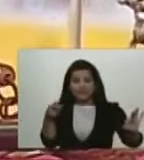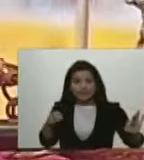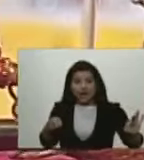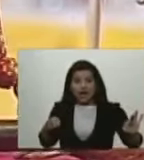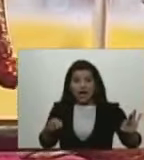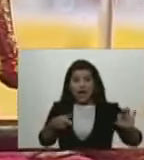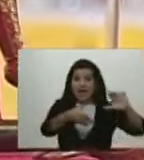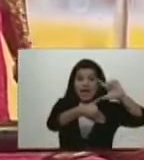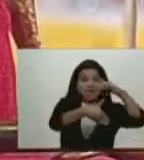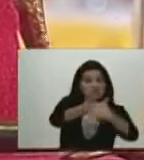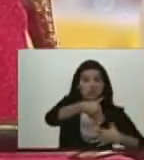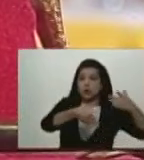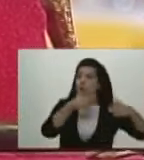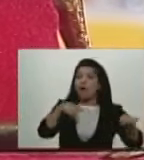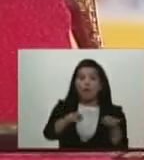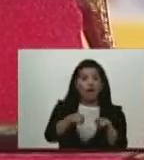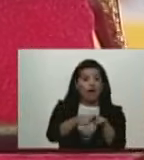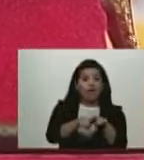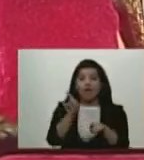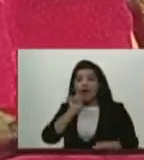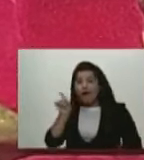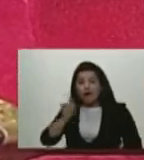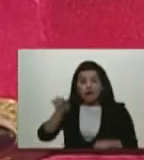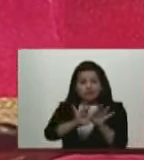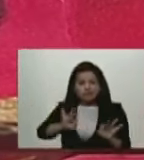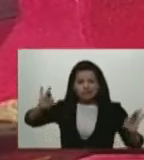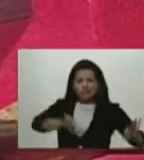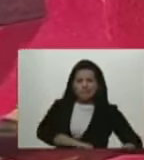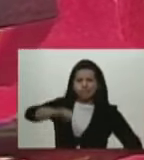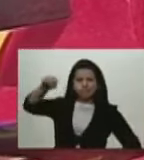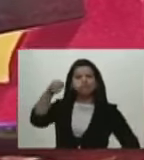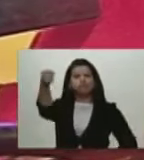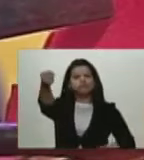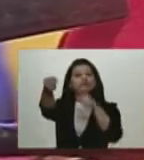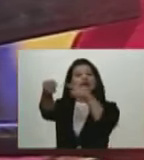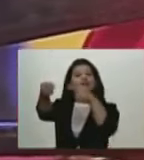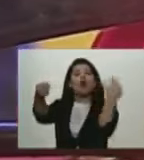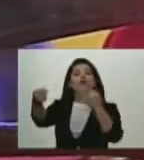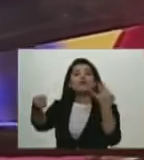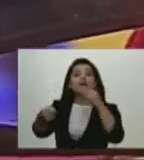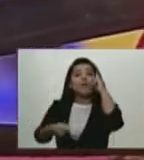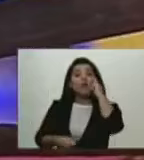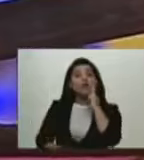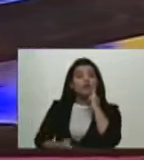y caribeñas. Es la espada triunfadora de Carabobo, de Bolívar,